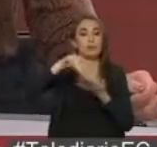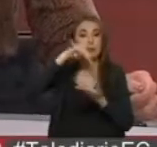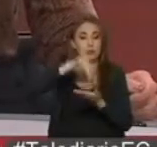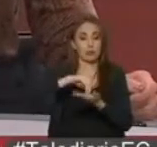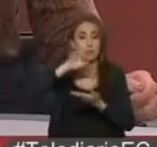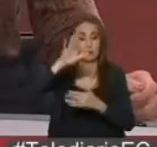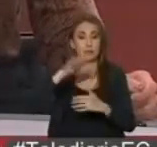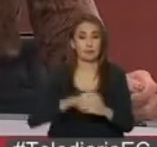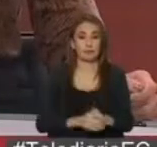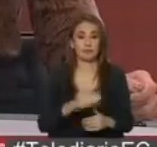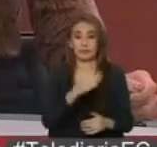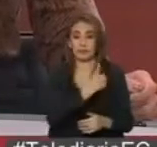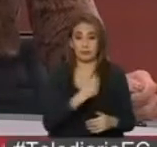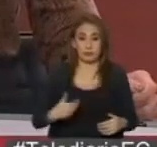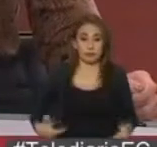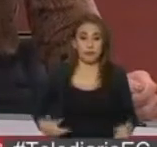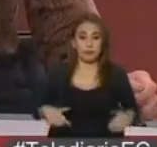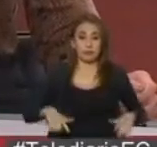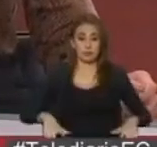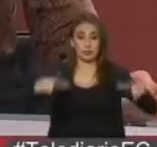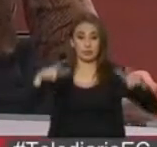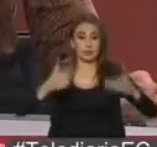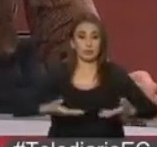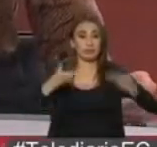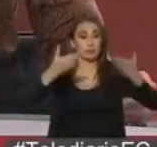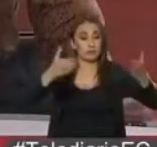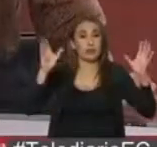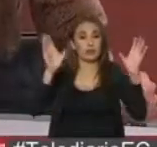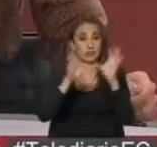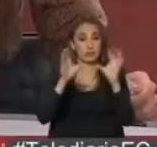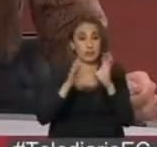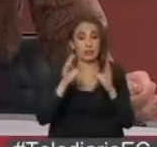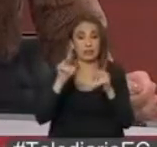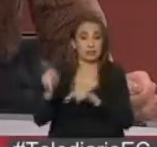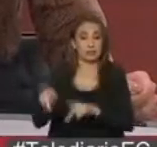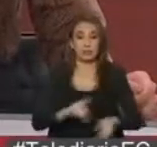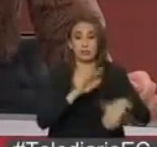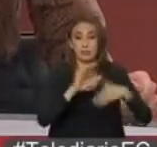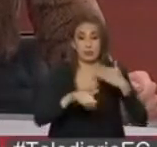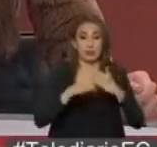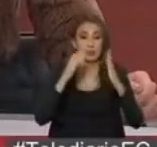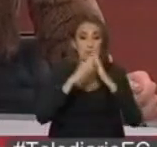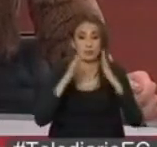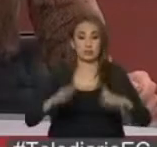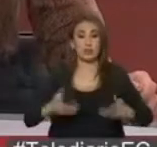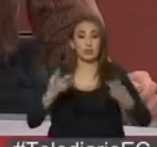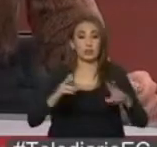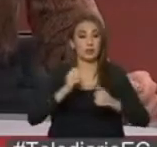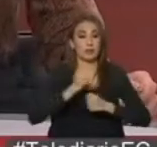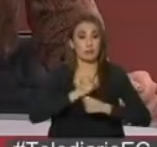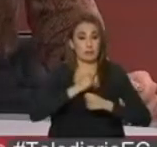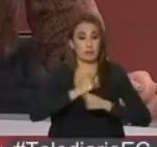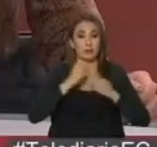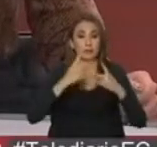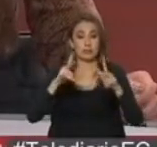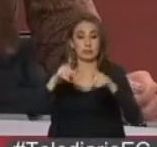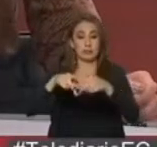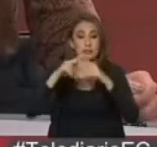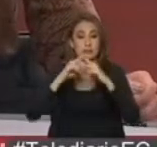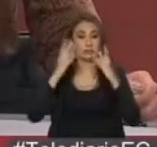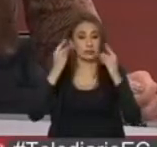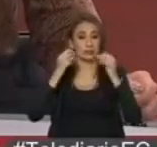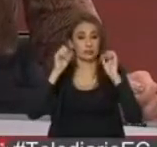Manabí. El mandatario entregará viviendas del plan Casa para Todos en el proyecto habitacional El Carmen con los títulos de propiedad y créditos agrícolas a los